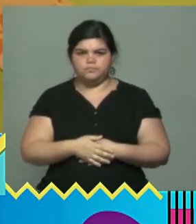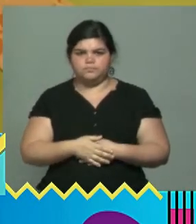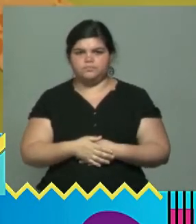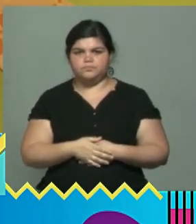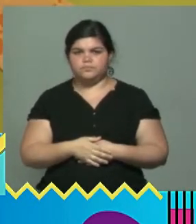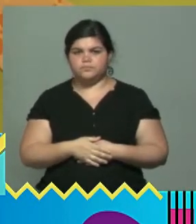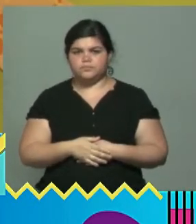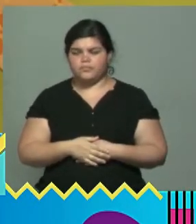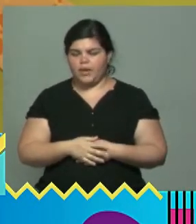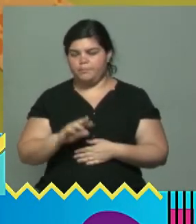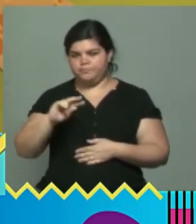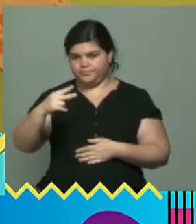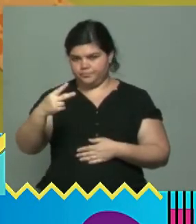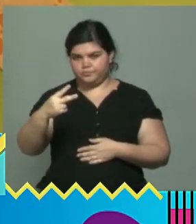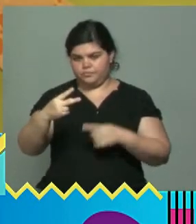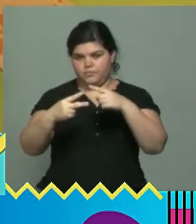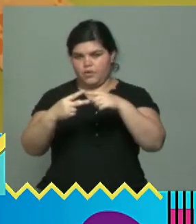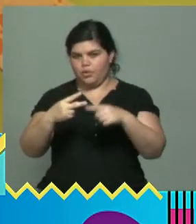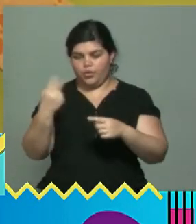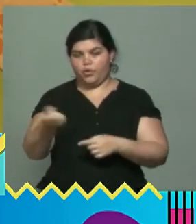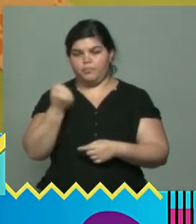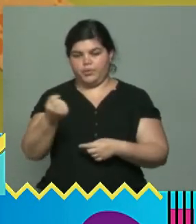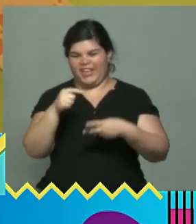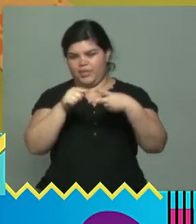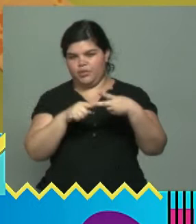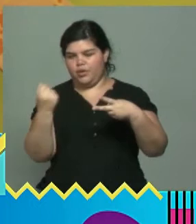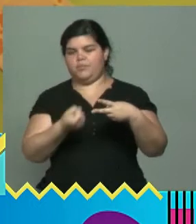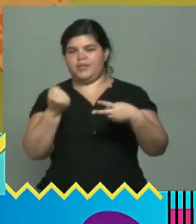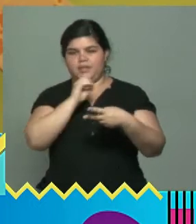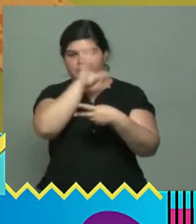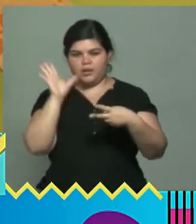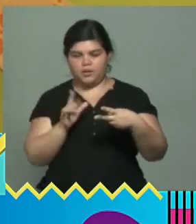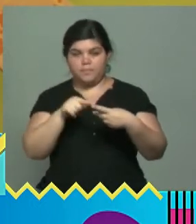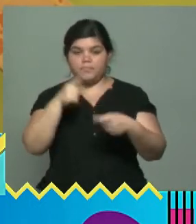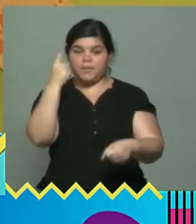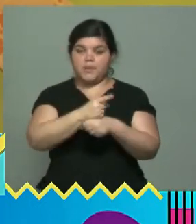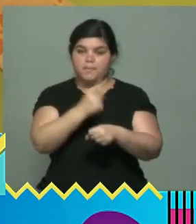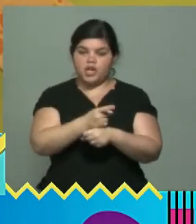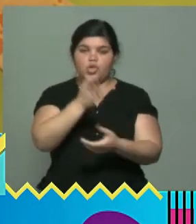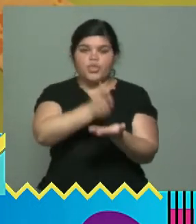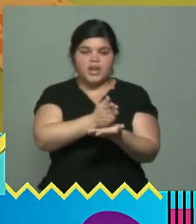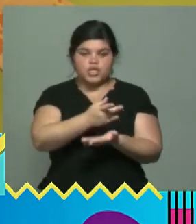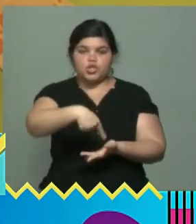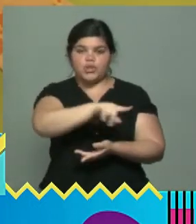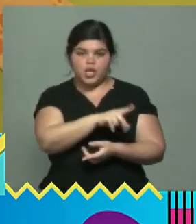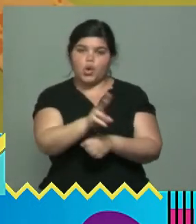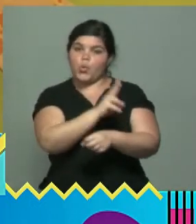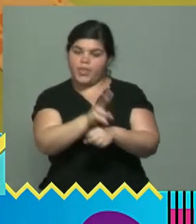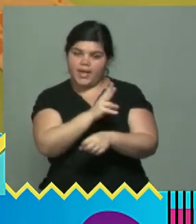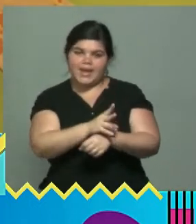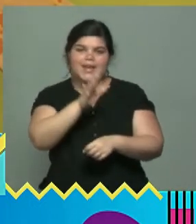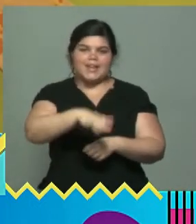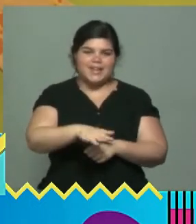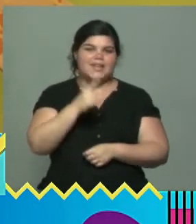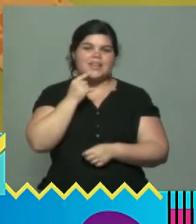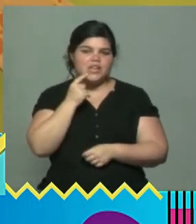Hay dos instancias también que hay que poder diferenciarlas. Una es la protección de los derechos de los niños, niñas y adolescentes, que en este caso actúa